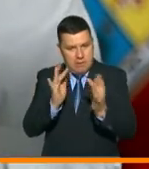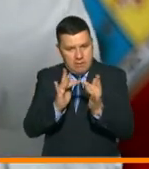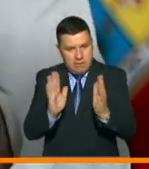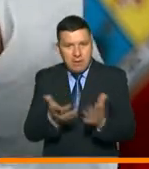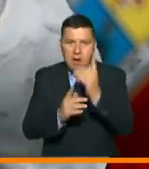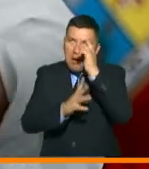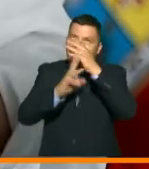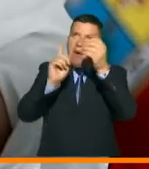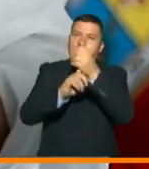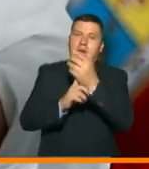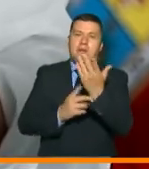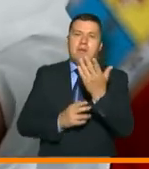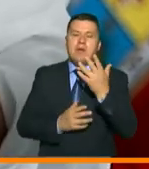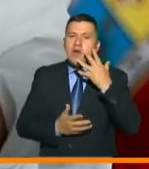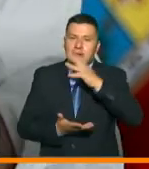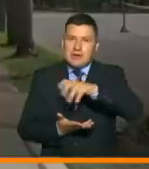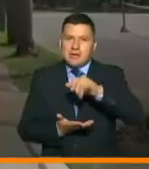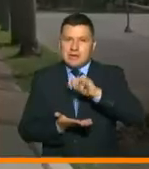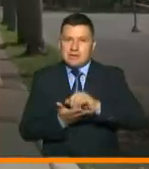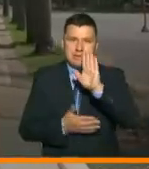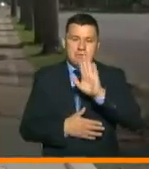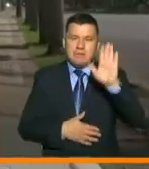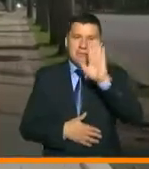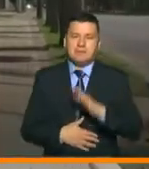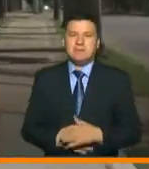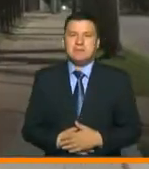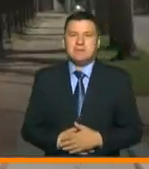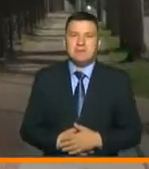los sueños de los norte santandereanos.